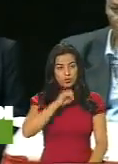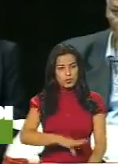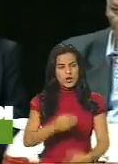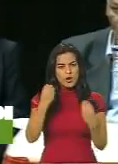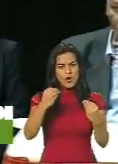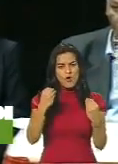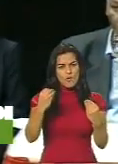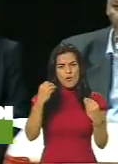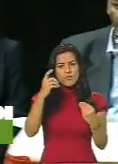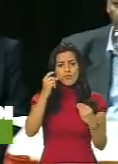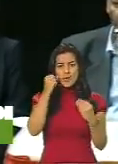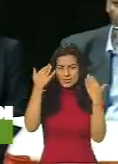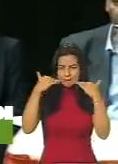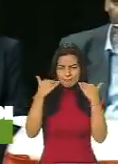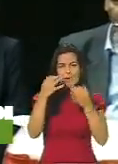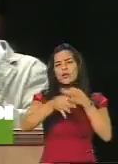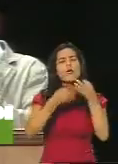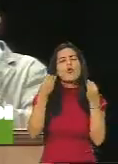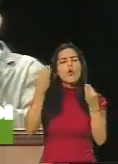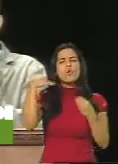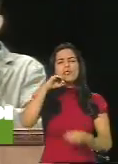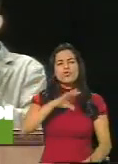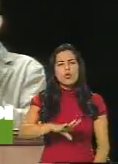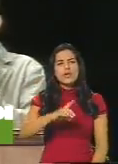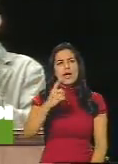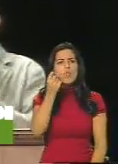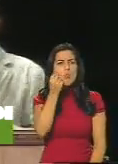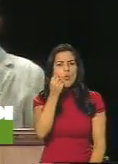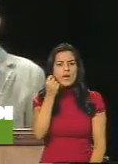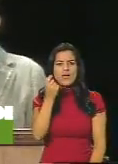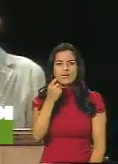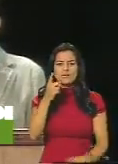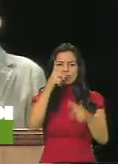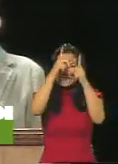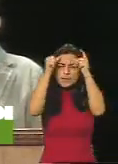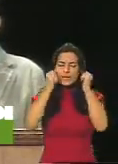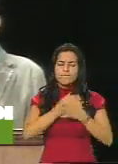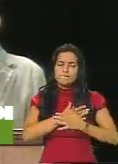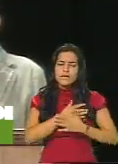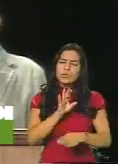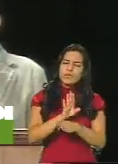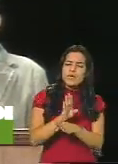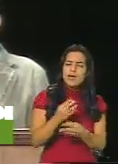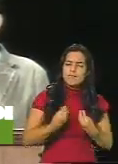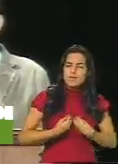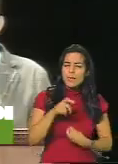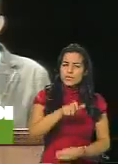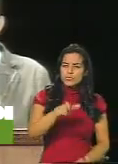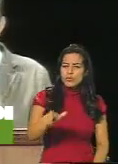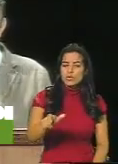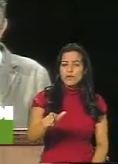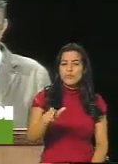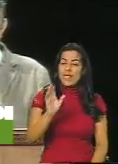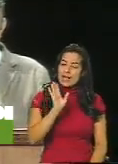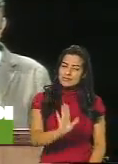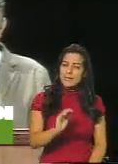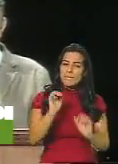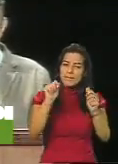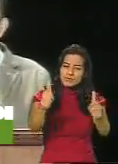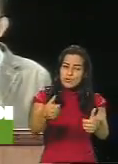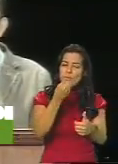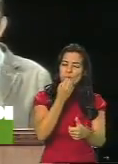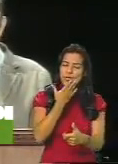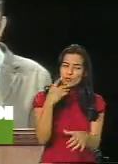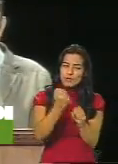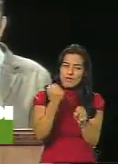es la vocación por la vida humana, por la preservación de la vida humana, que es el origen de esta hermosa profesión que